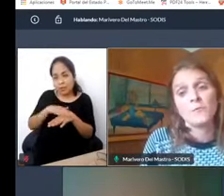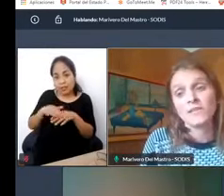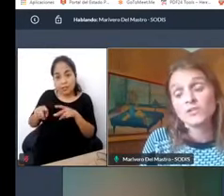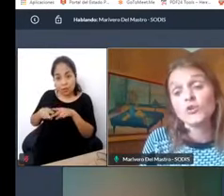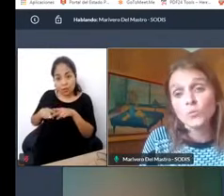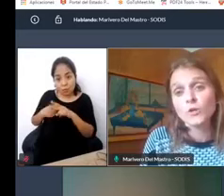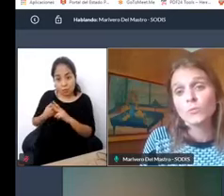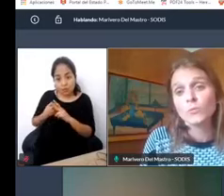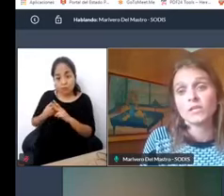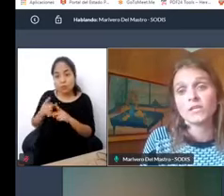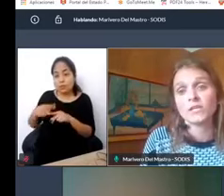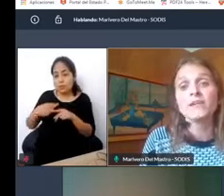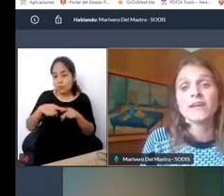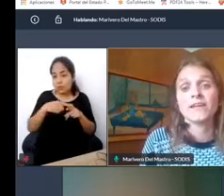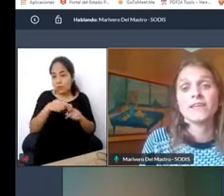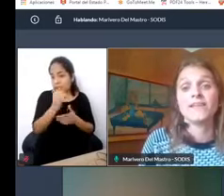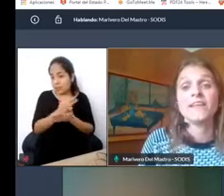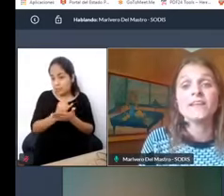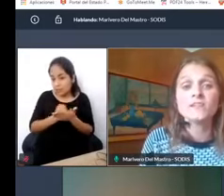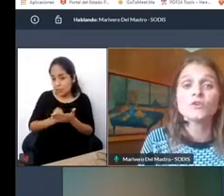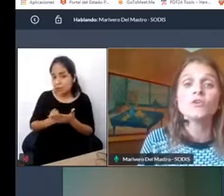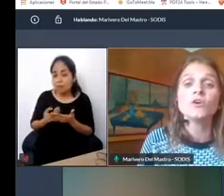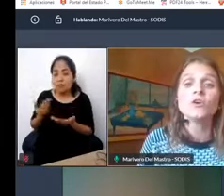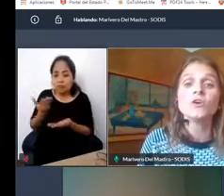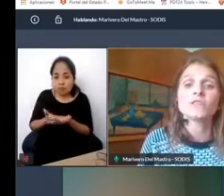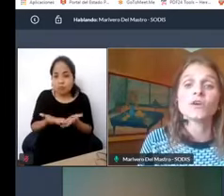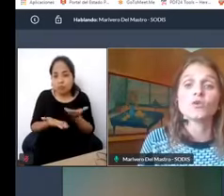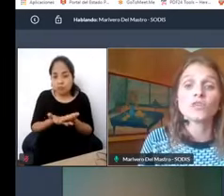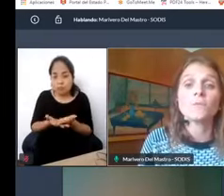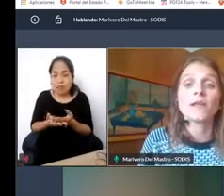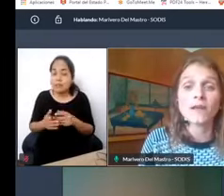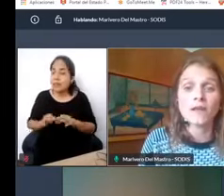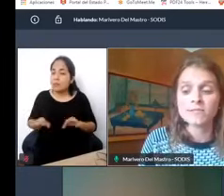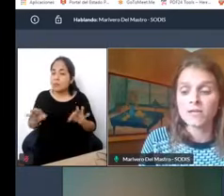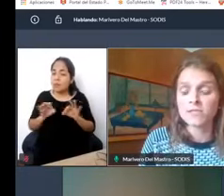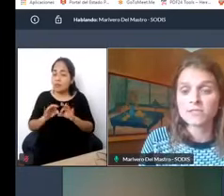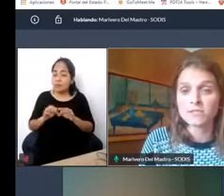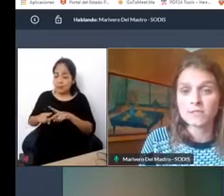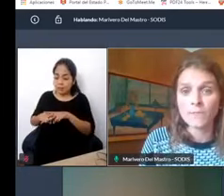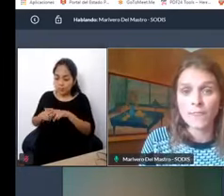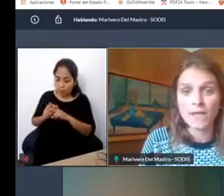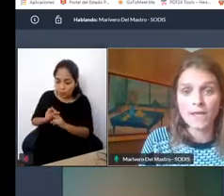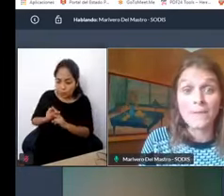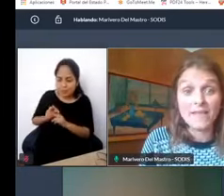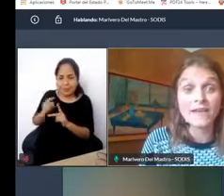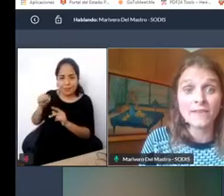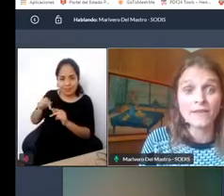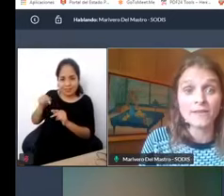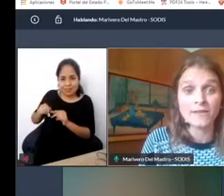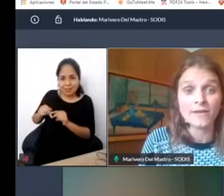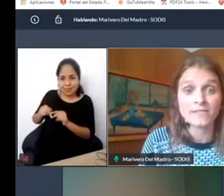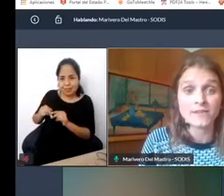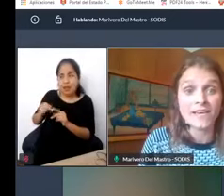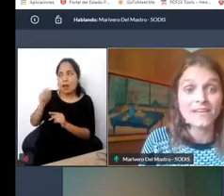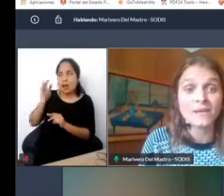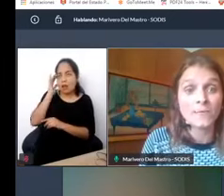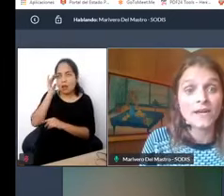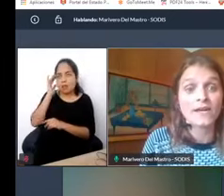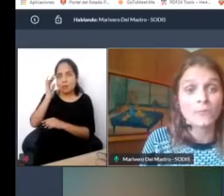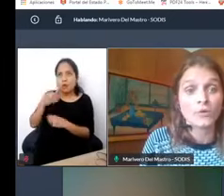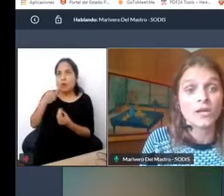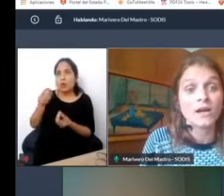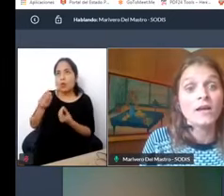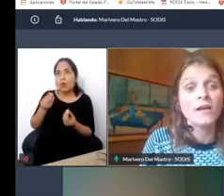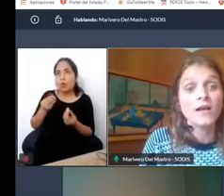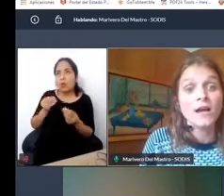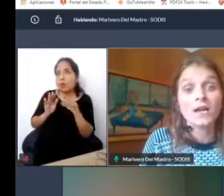diseños y la implementación, y esto es muy importante, que desde el inicio se contemplen estas, las medidas de accesibilidad,